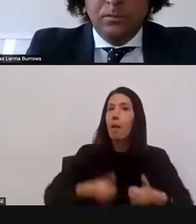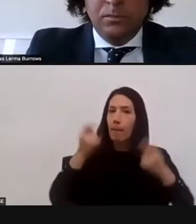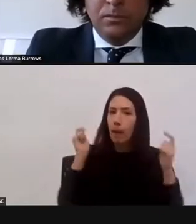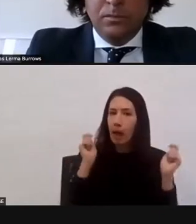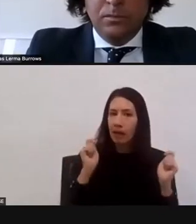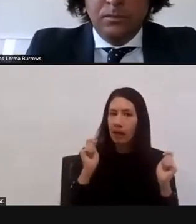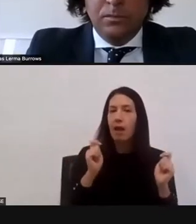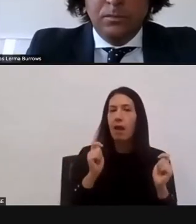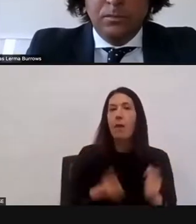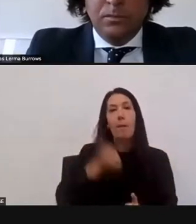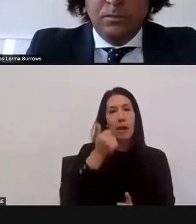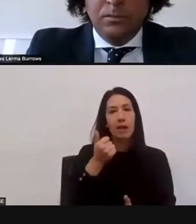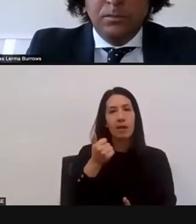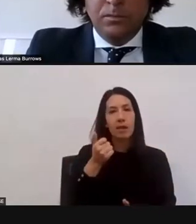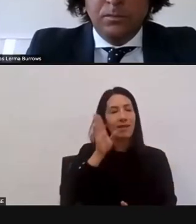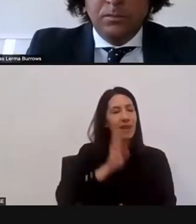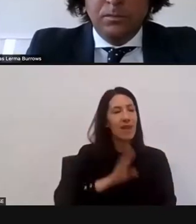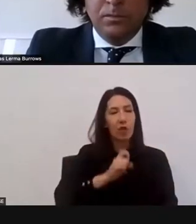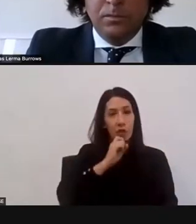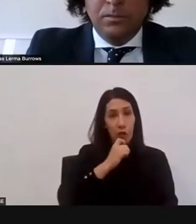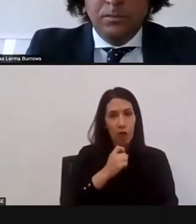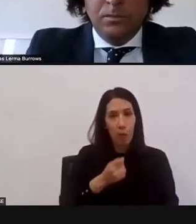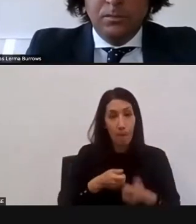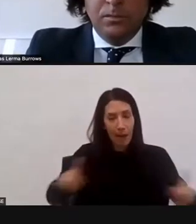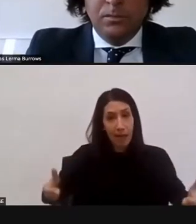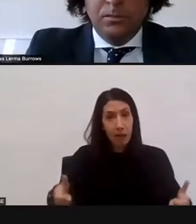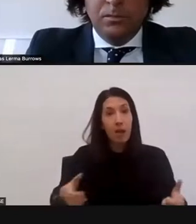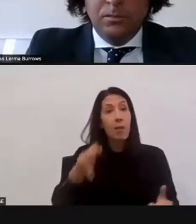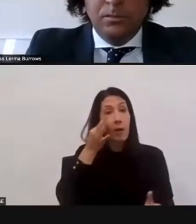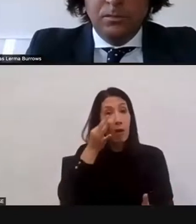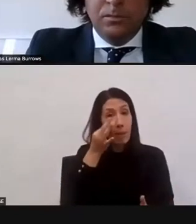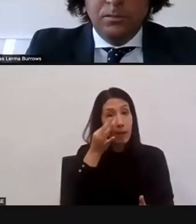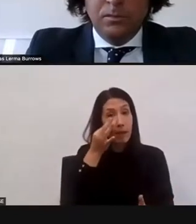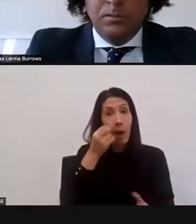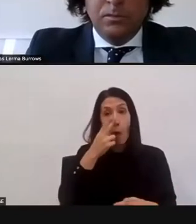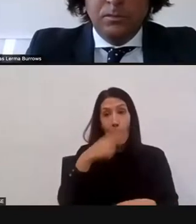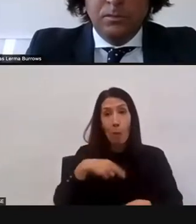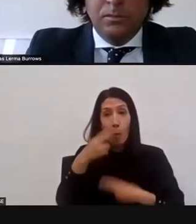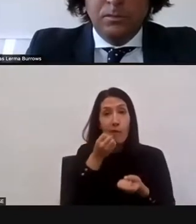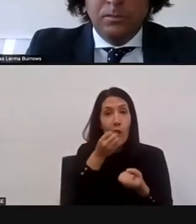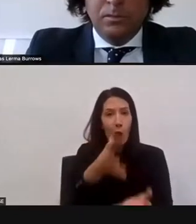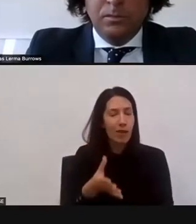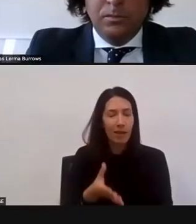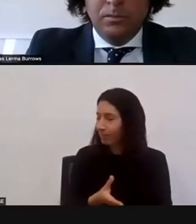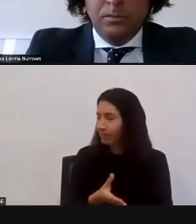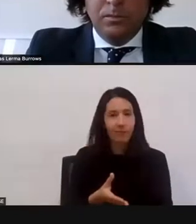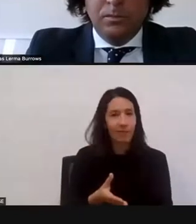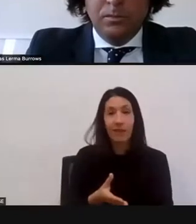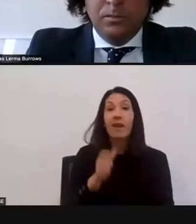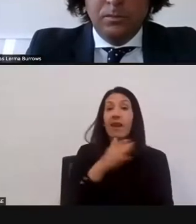pero como bien señalabas antes, no están saliendo a la luz. Y está claro que las personas con